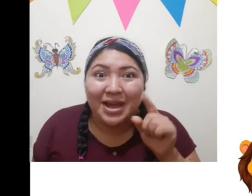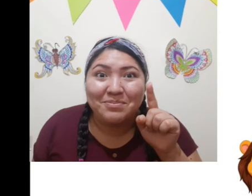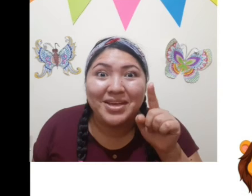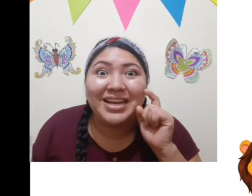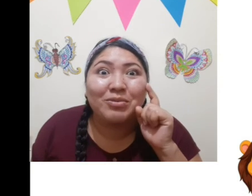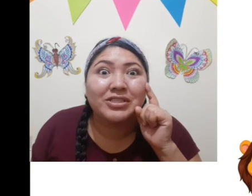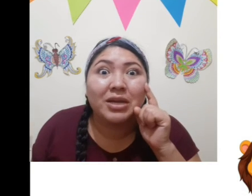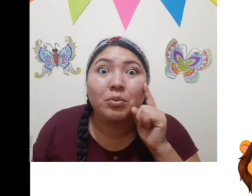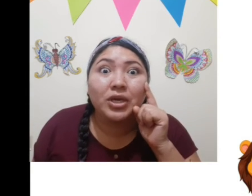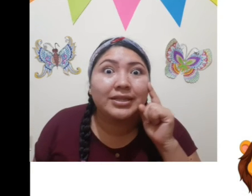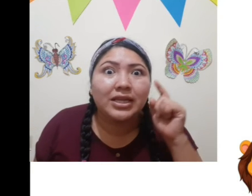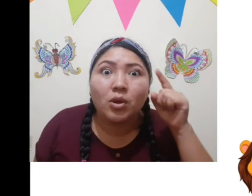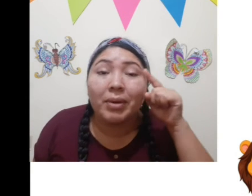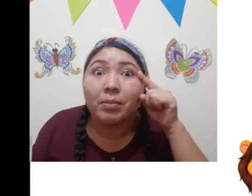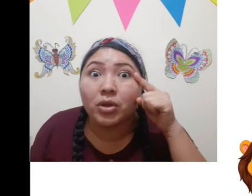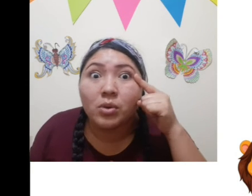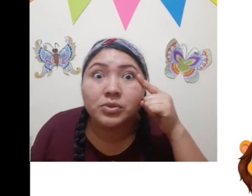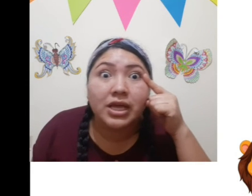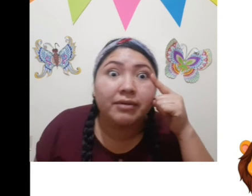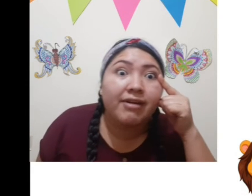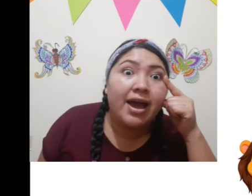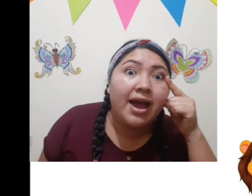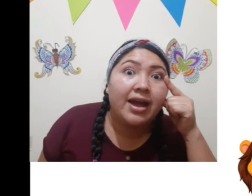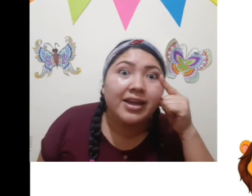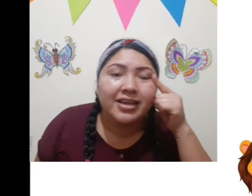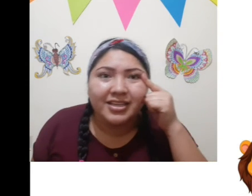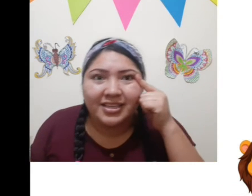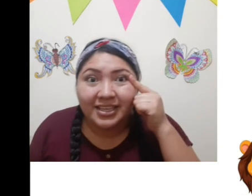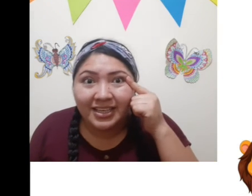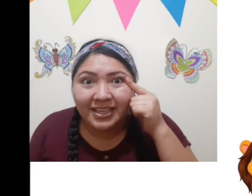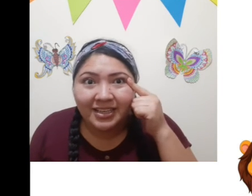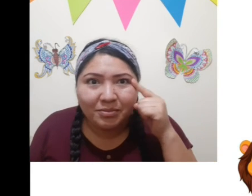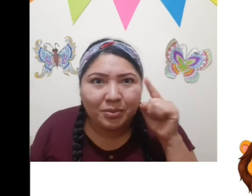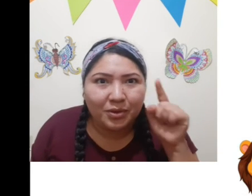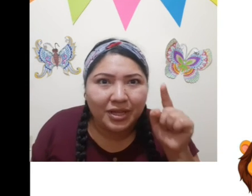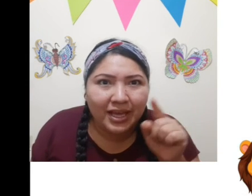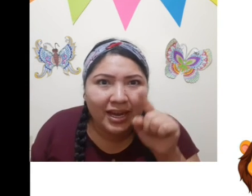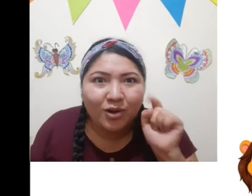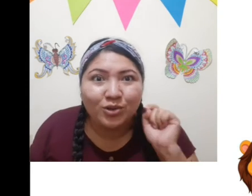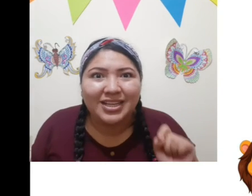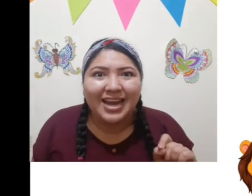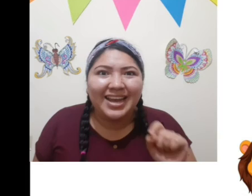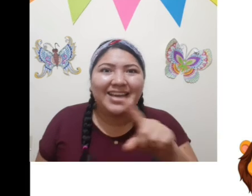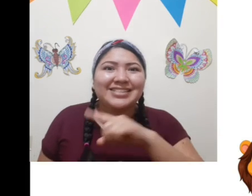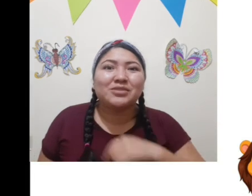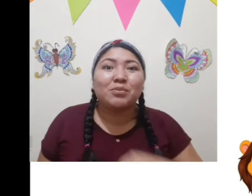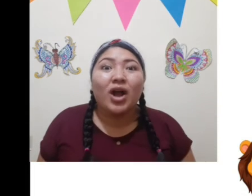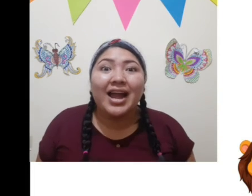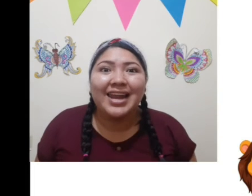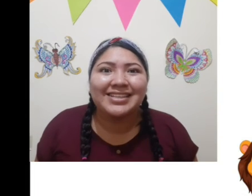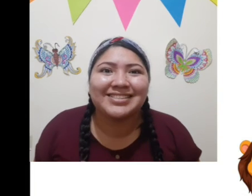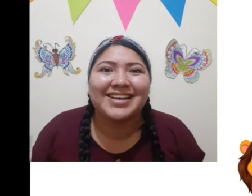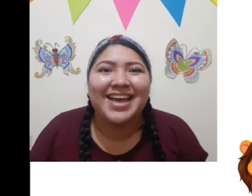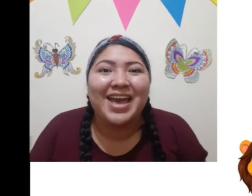también tenemos que estar muy atentos para poder observar y poder encontrar esas